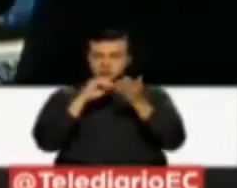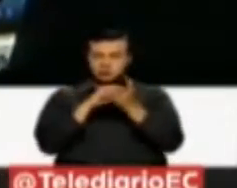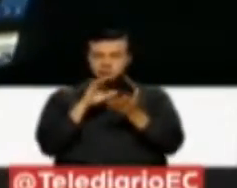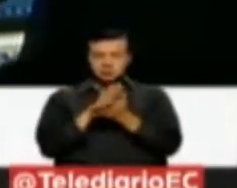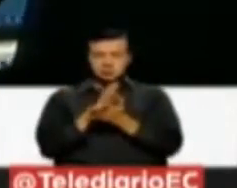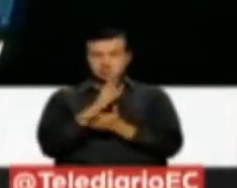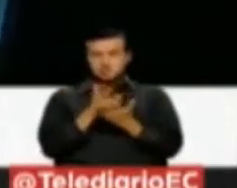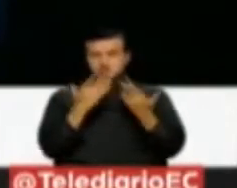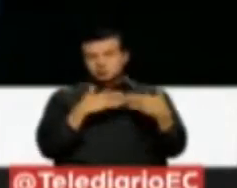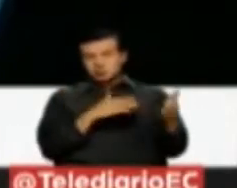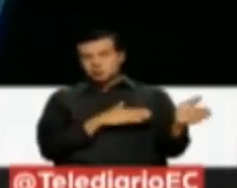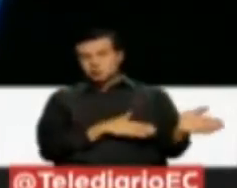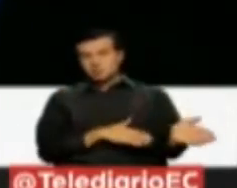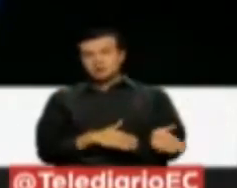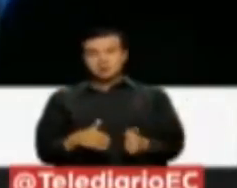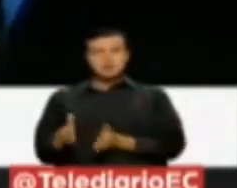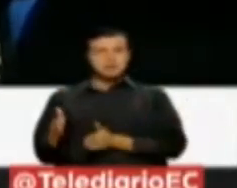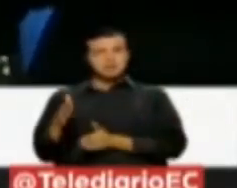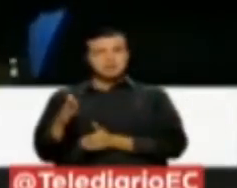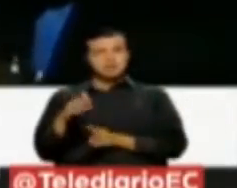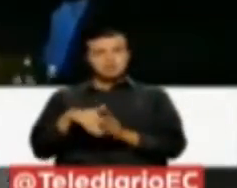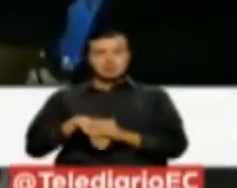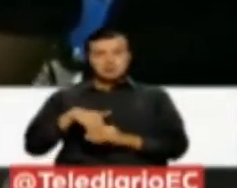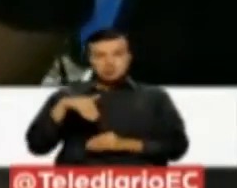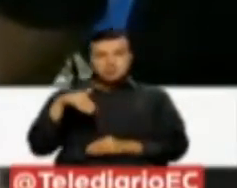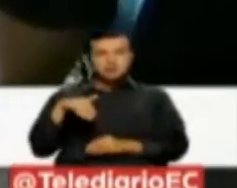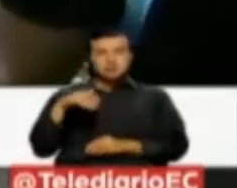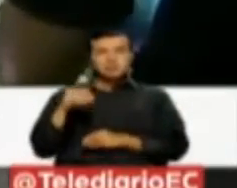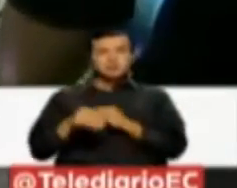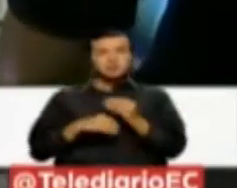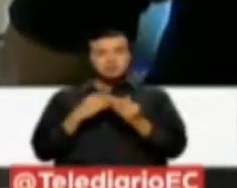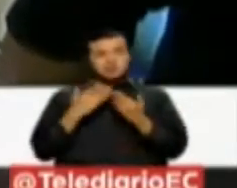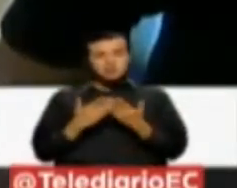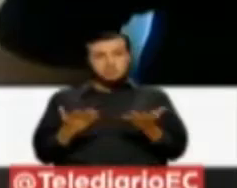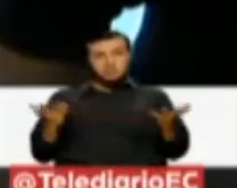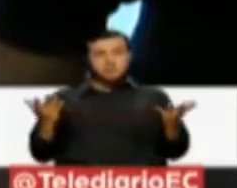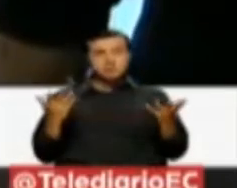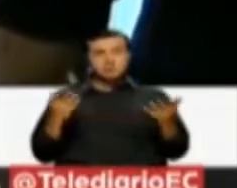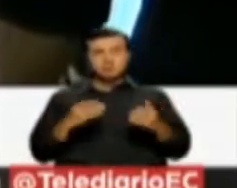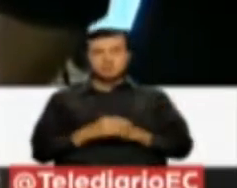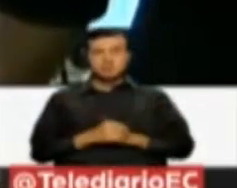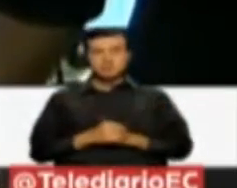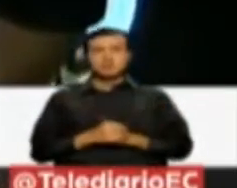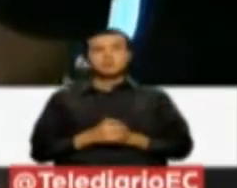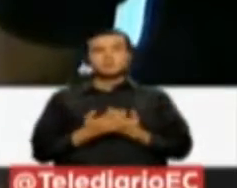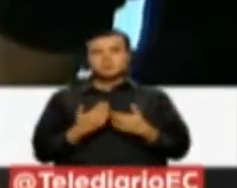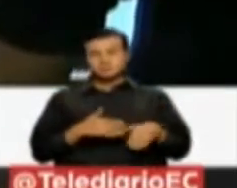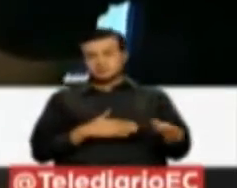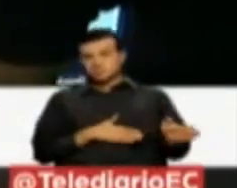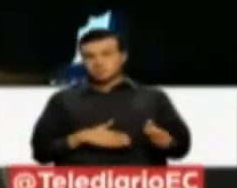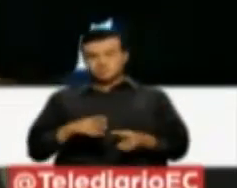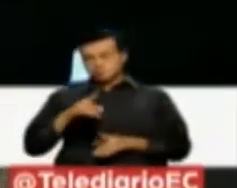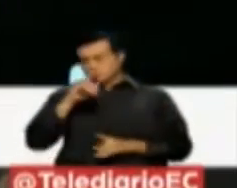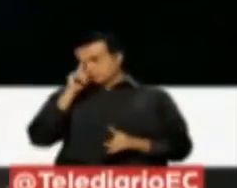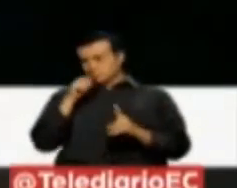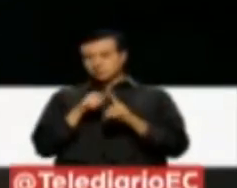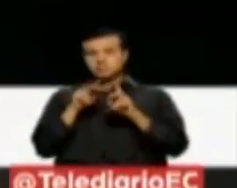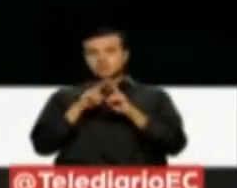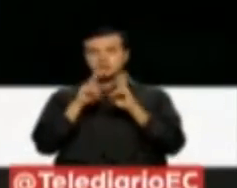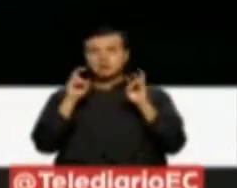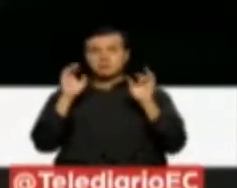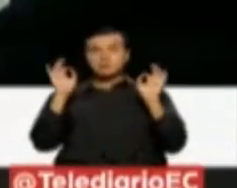lo que ustedes han hecho con estas impresoras? ¿Qué productos han desarrollado? Bueno, nosotros nos enfocamos al tema